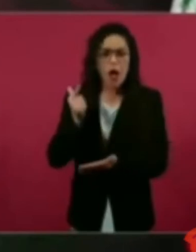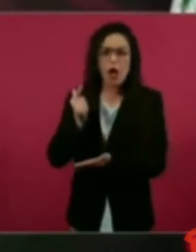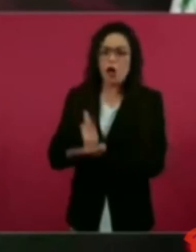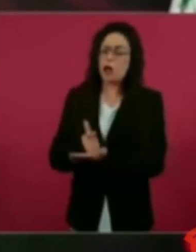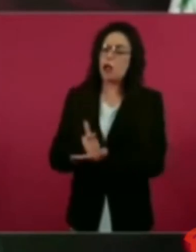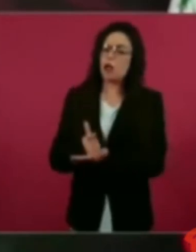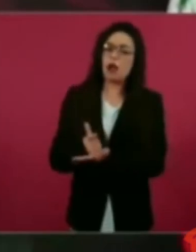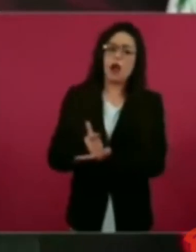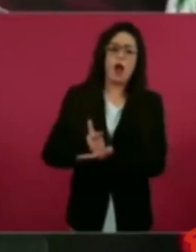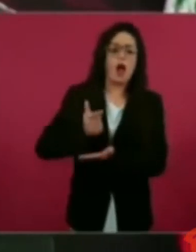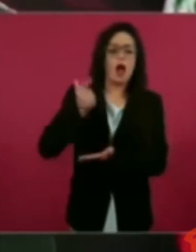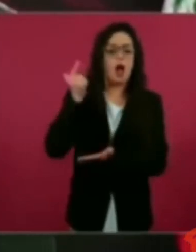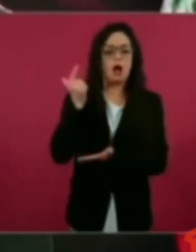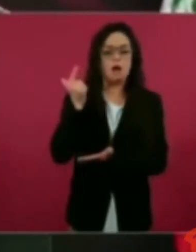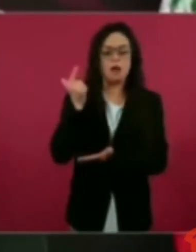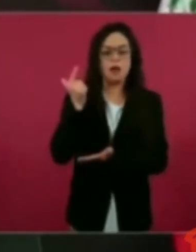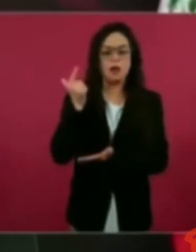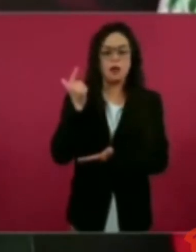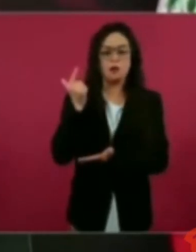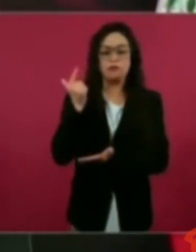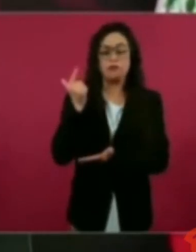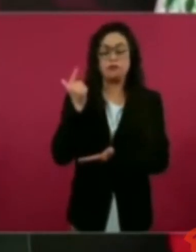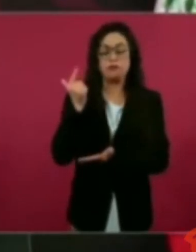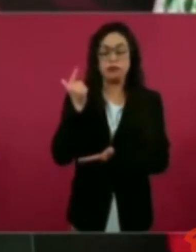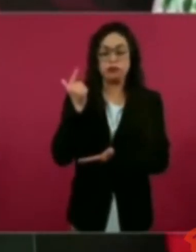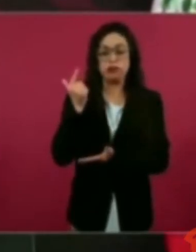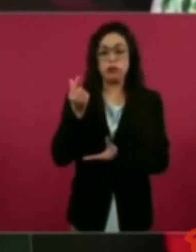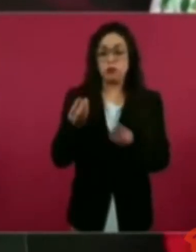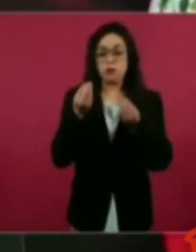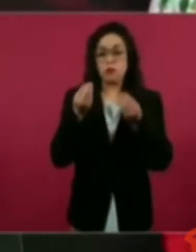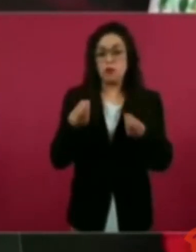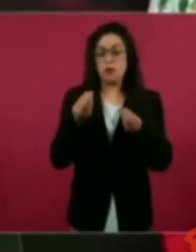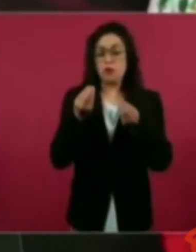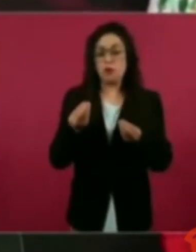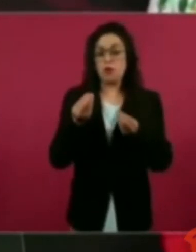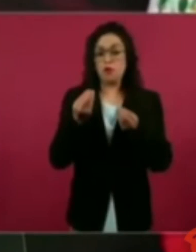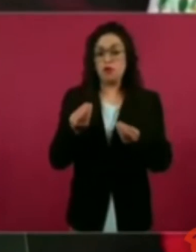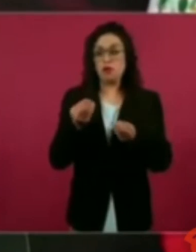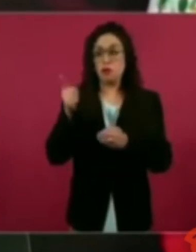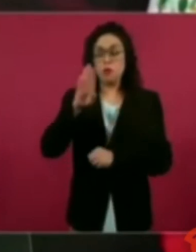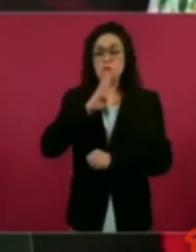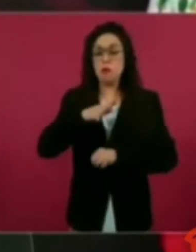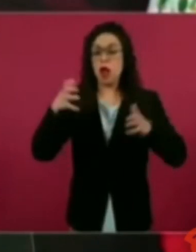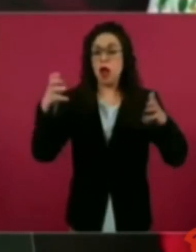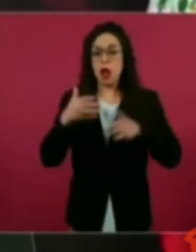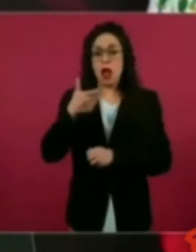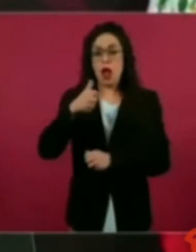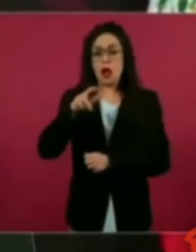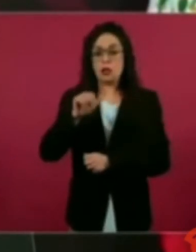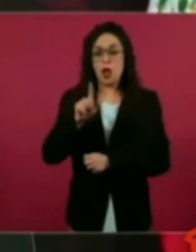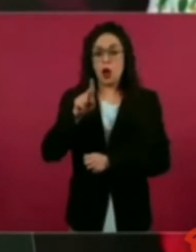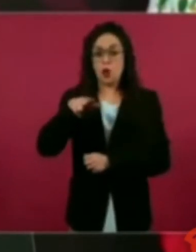Todo el sustento de las acusaciones que se le hacen a García Luna.